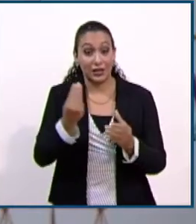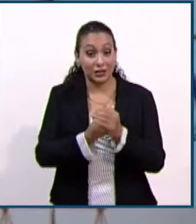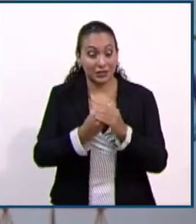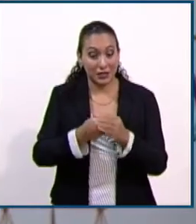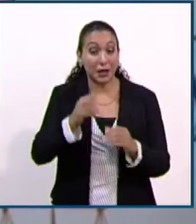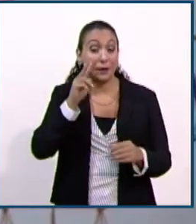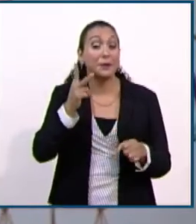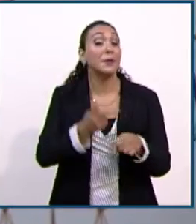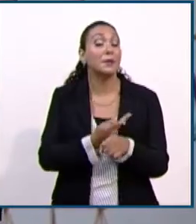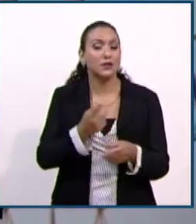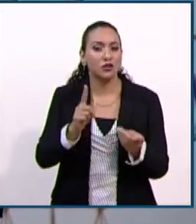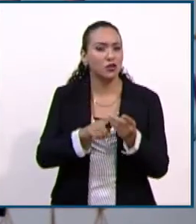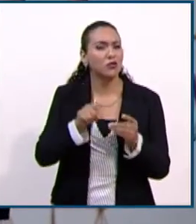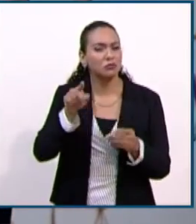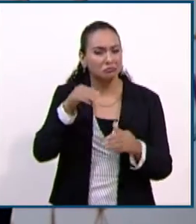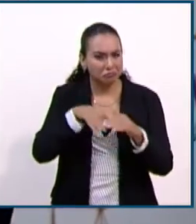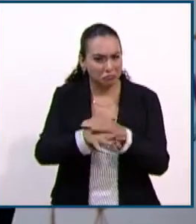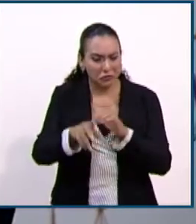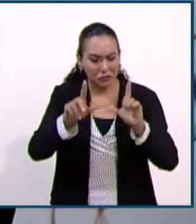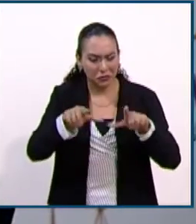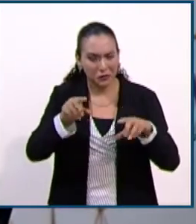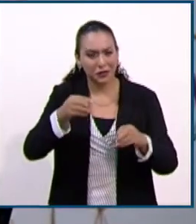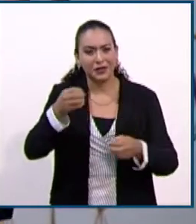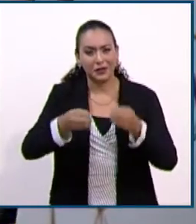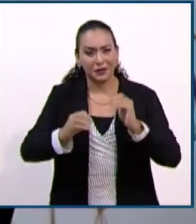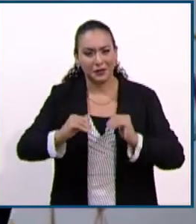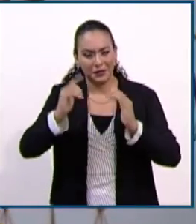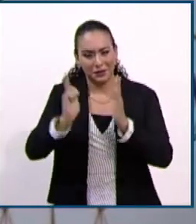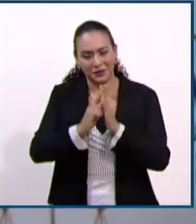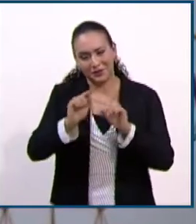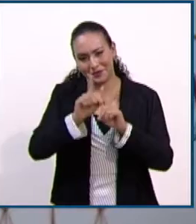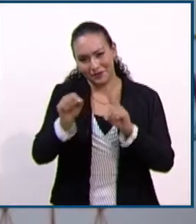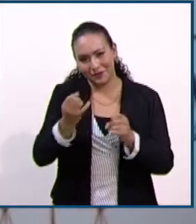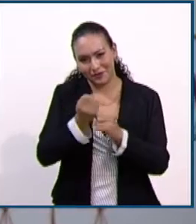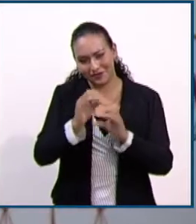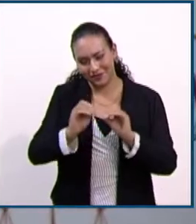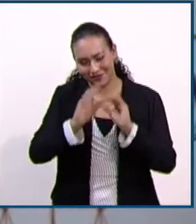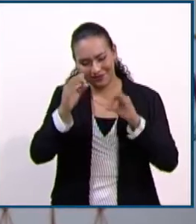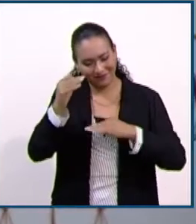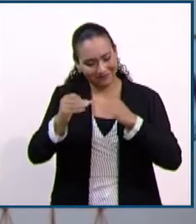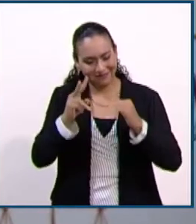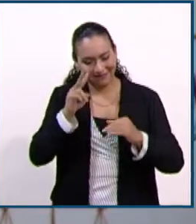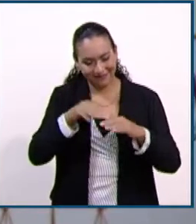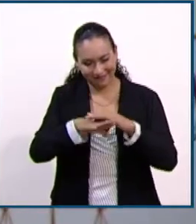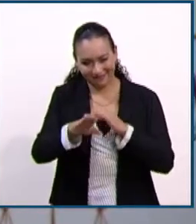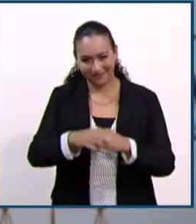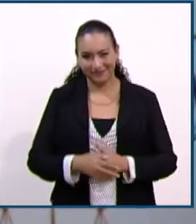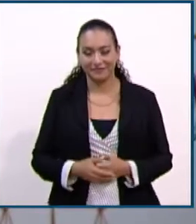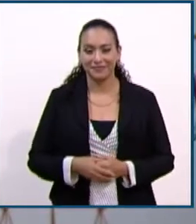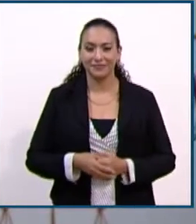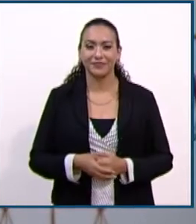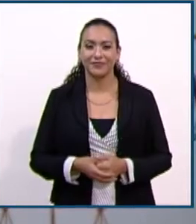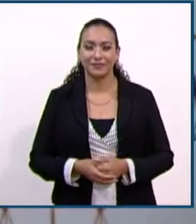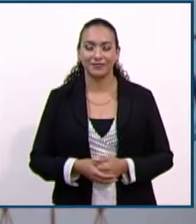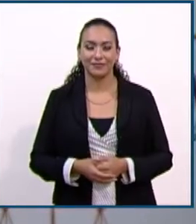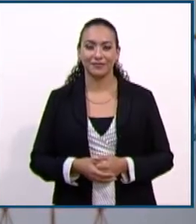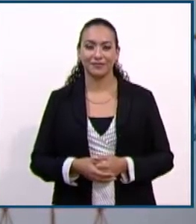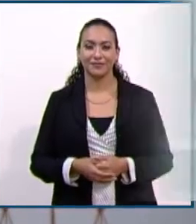podrán consultarse en el sitio web de la Suprema Corte de Justicia. Para el canal del Poder Judicial de la Federación, Mario López